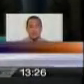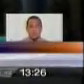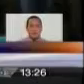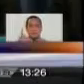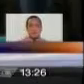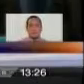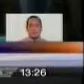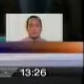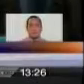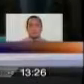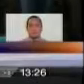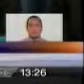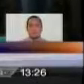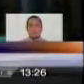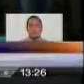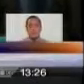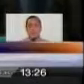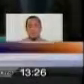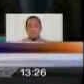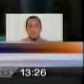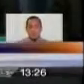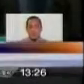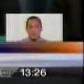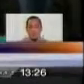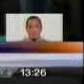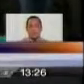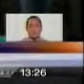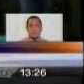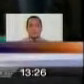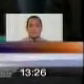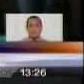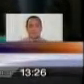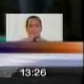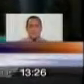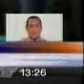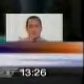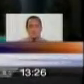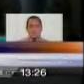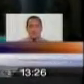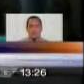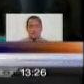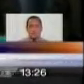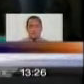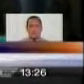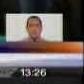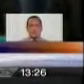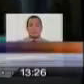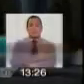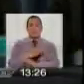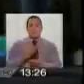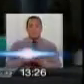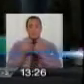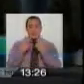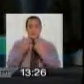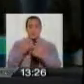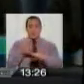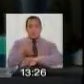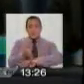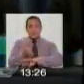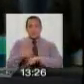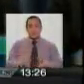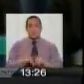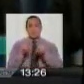primero en detectar las graves omisiones en las que se había